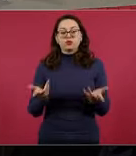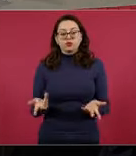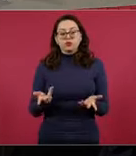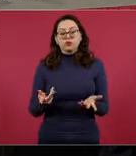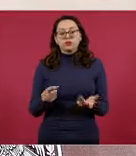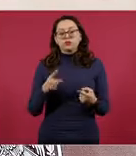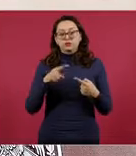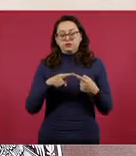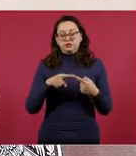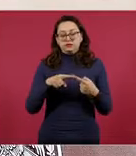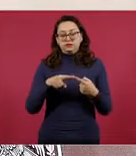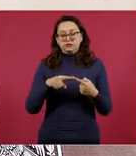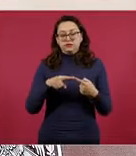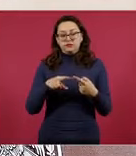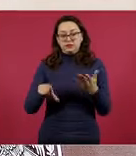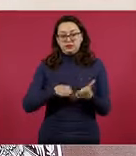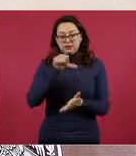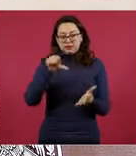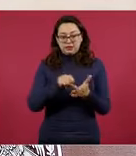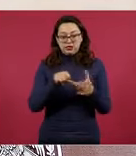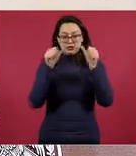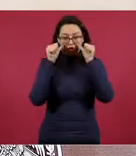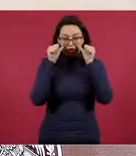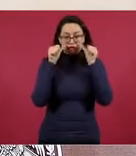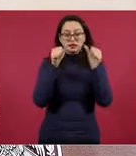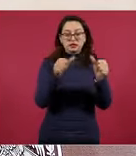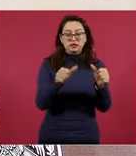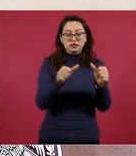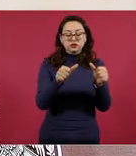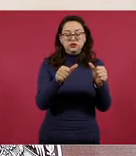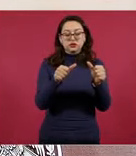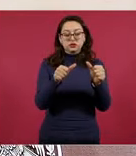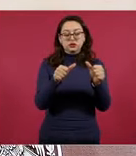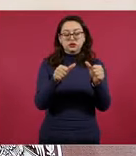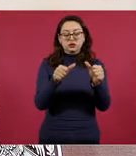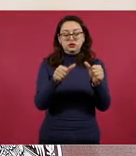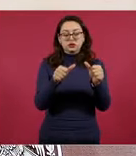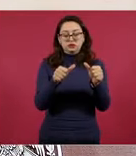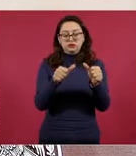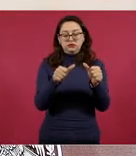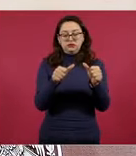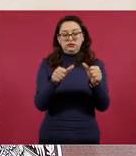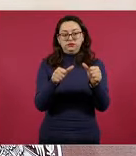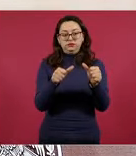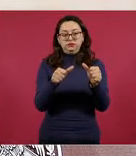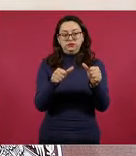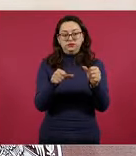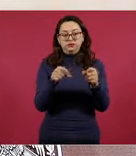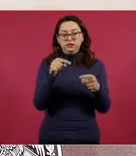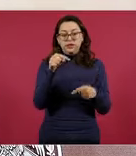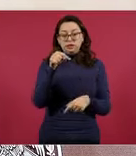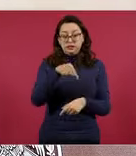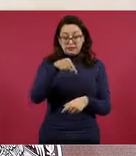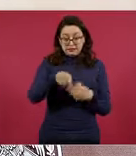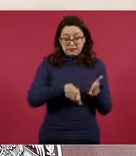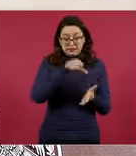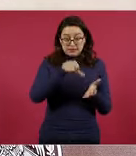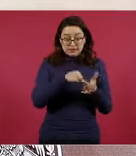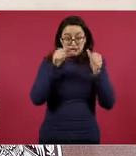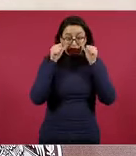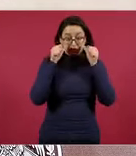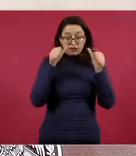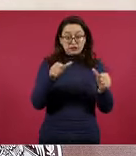atención que específicamente responde, Centro de Atención de la Megafarmacia del Bienestar. Aquí se reciben